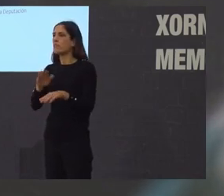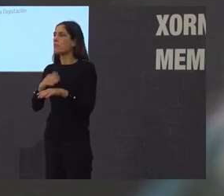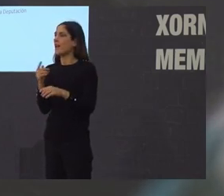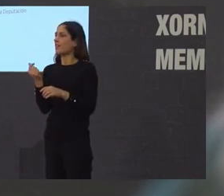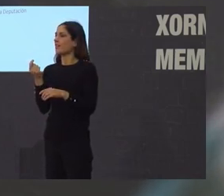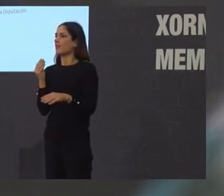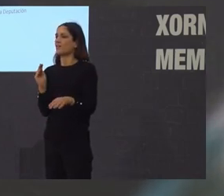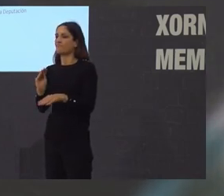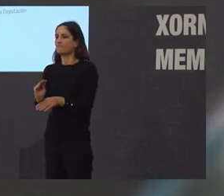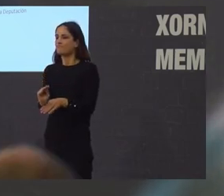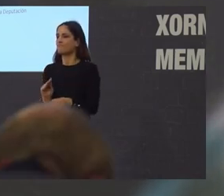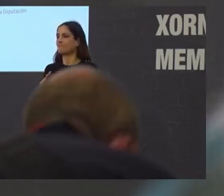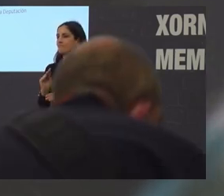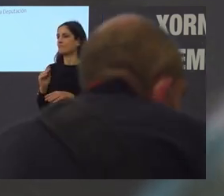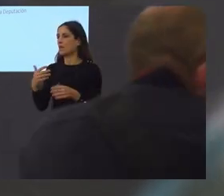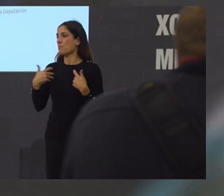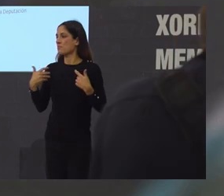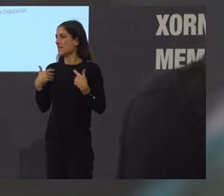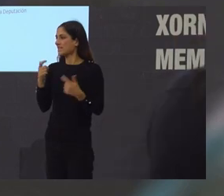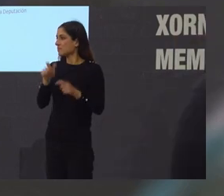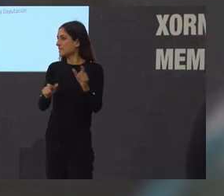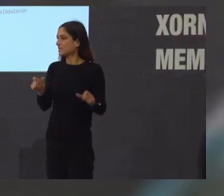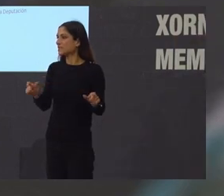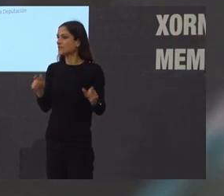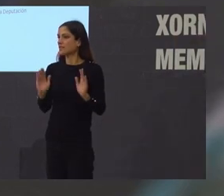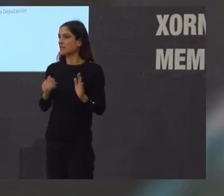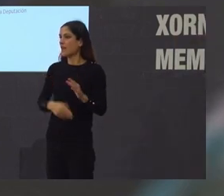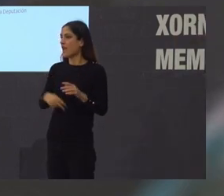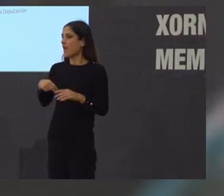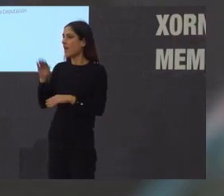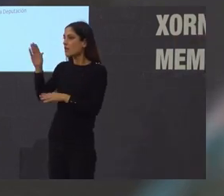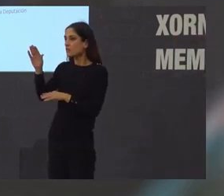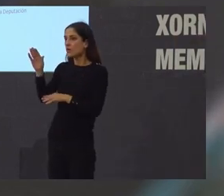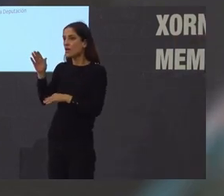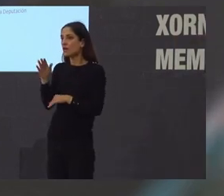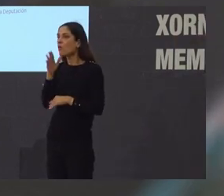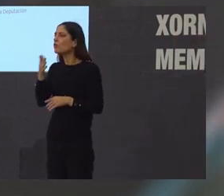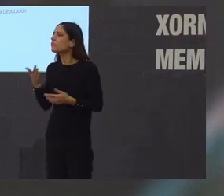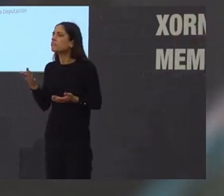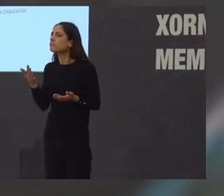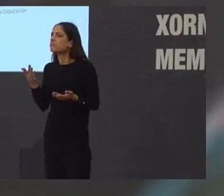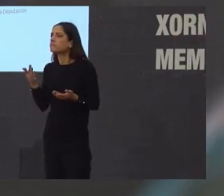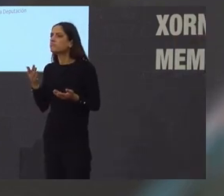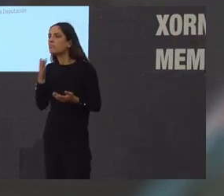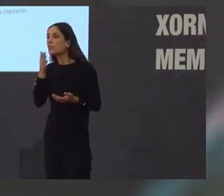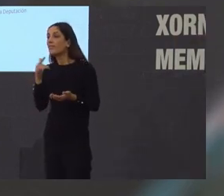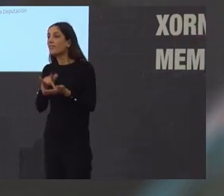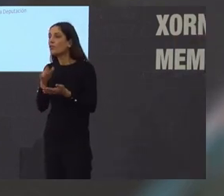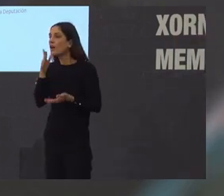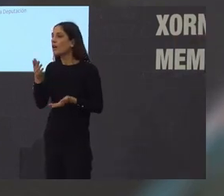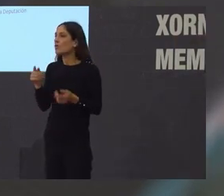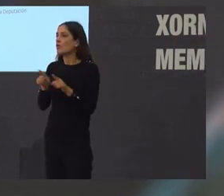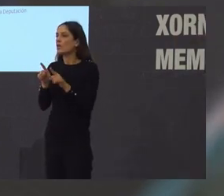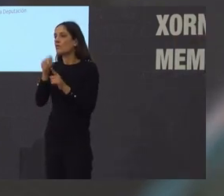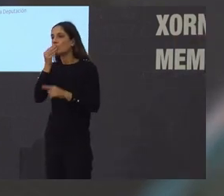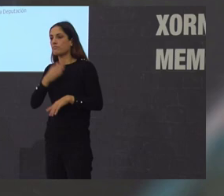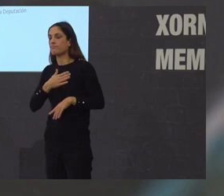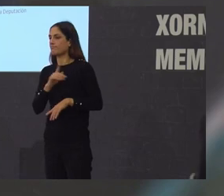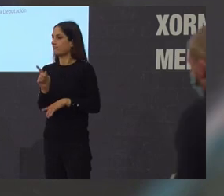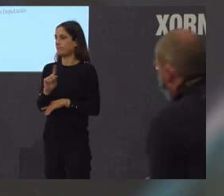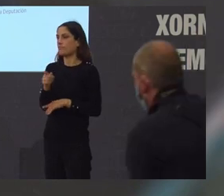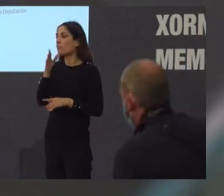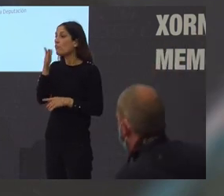hicieron? ¿Porque son filántropos? No, porque no hacerlo les causaba un desgaste